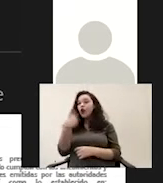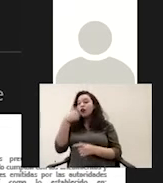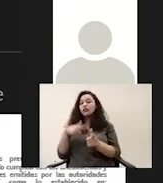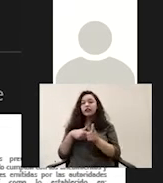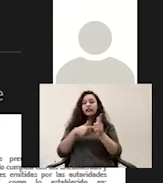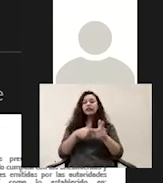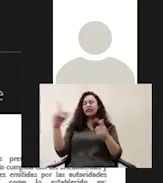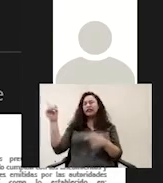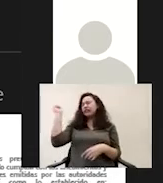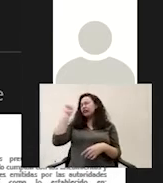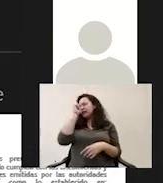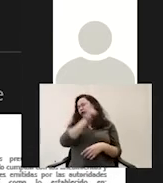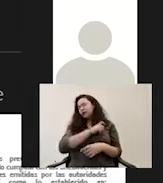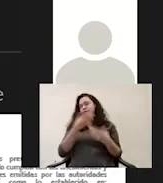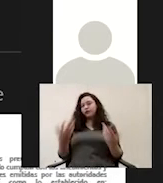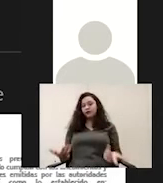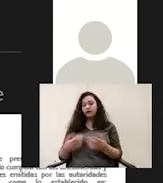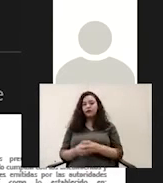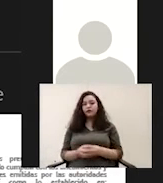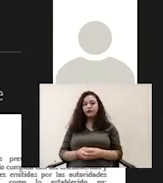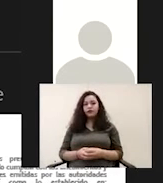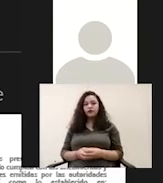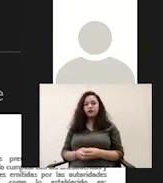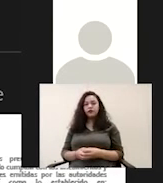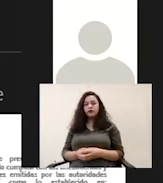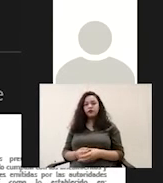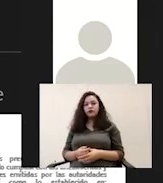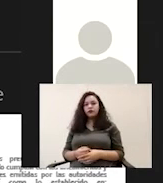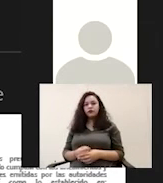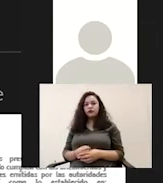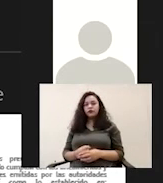muy complicado. Pero bueno, este tipo de